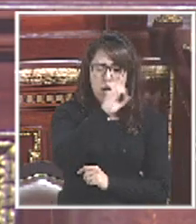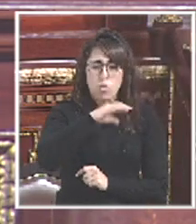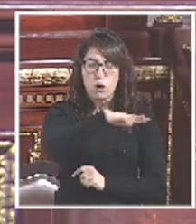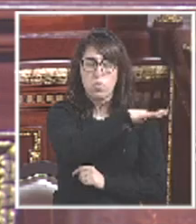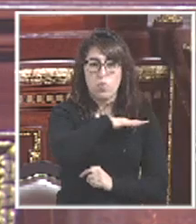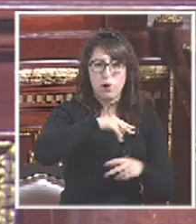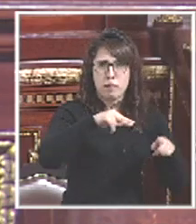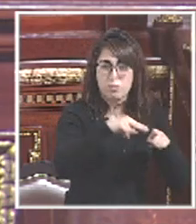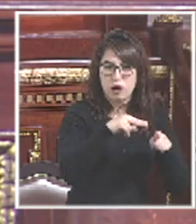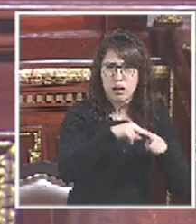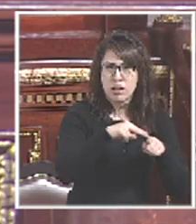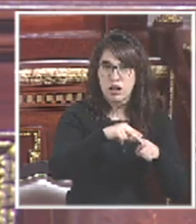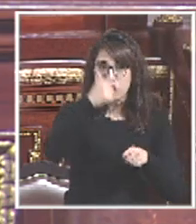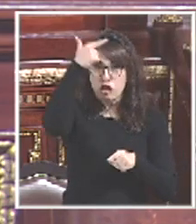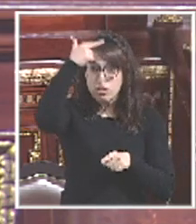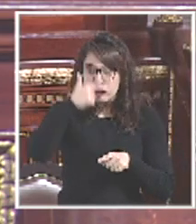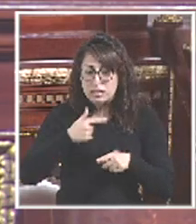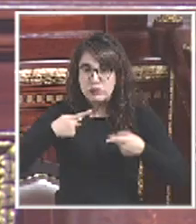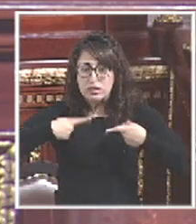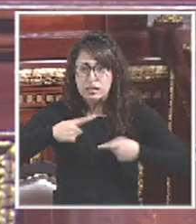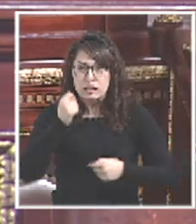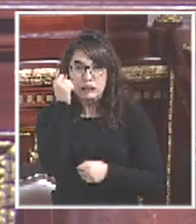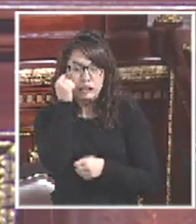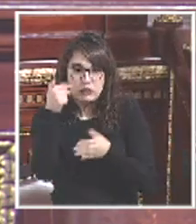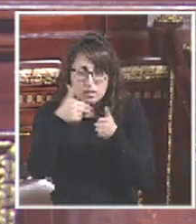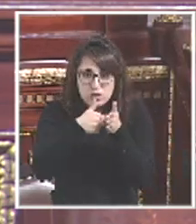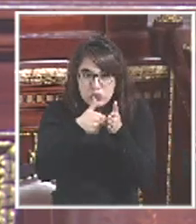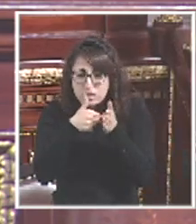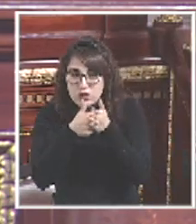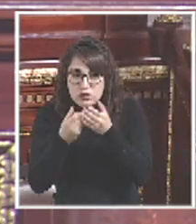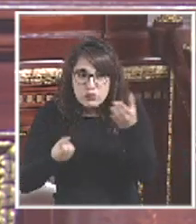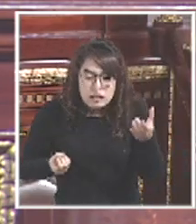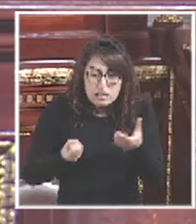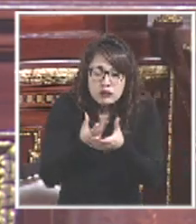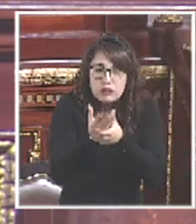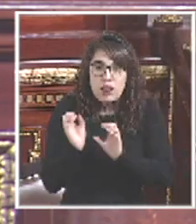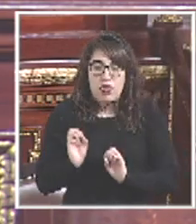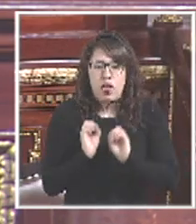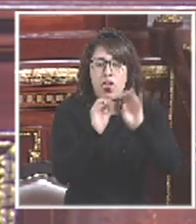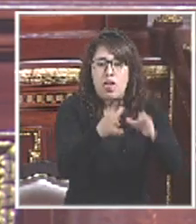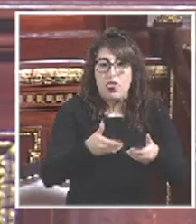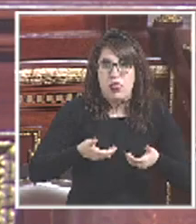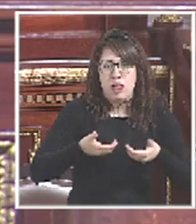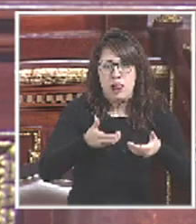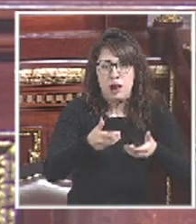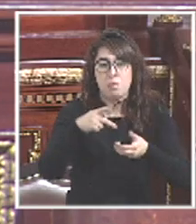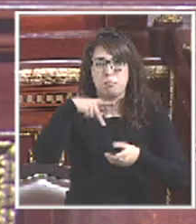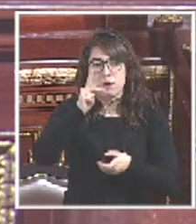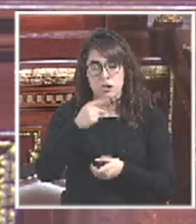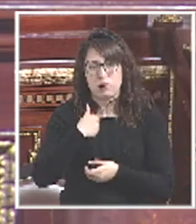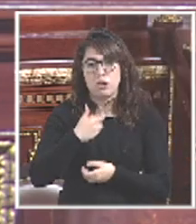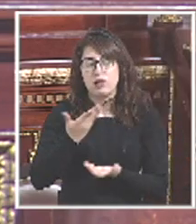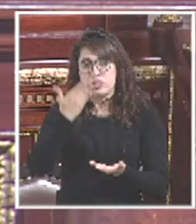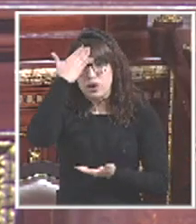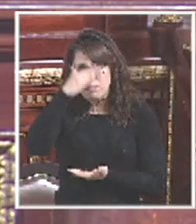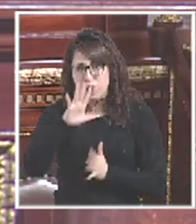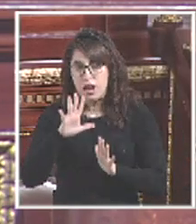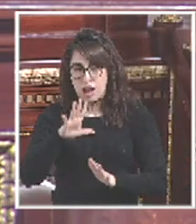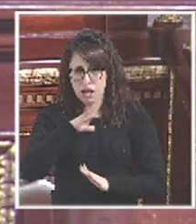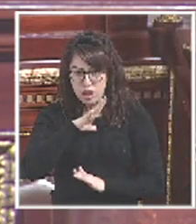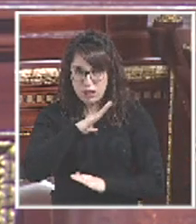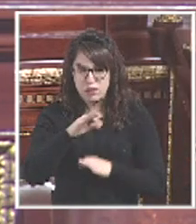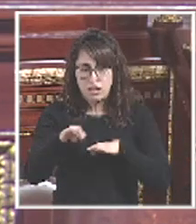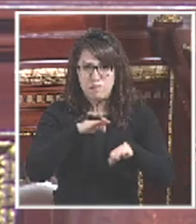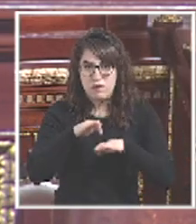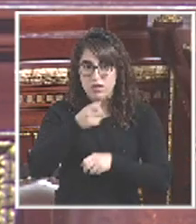durante la noche cuando las personas salen a dejar estos árboles a las calles. A pesar de las acciones que se ha implementado en